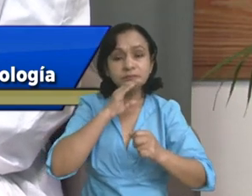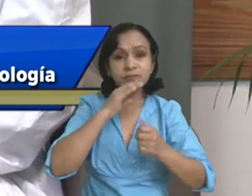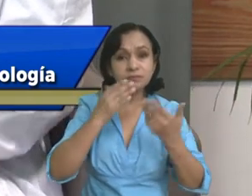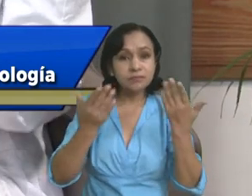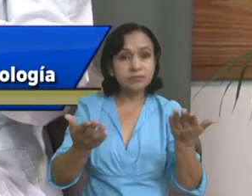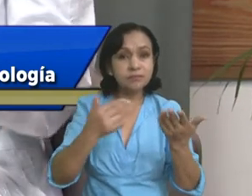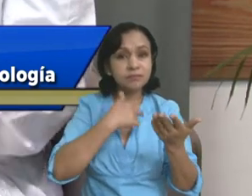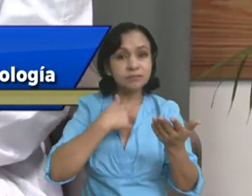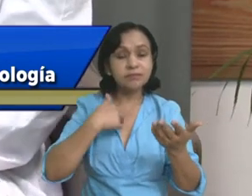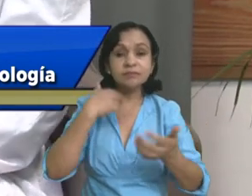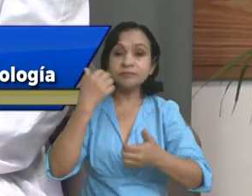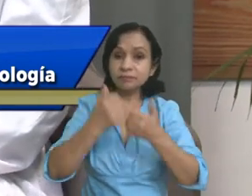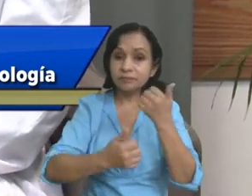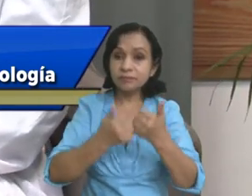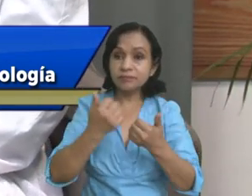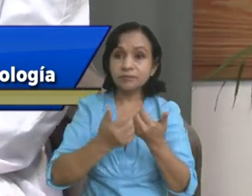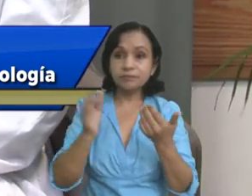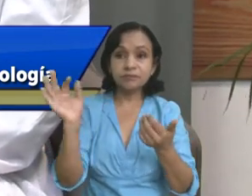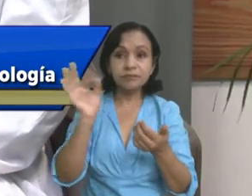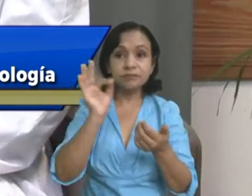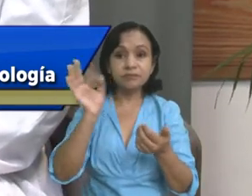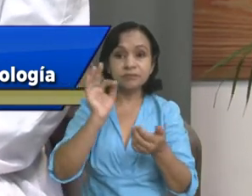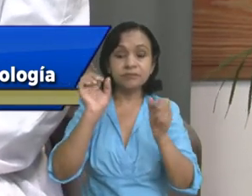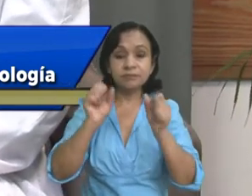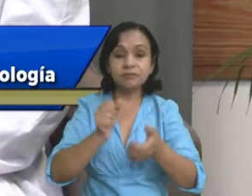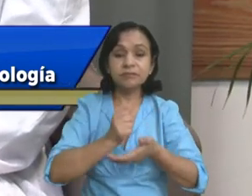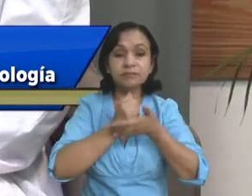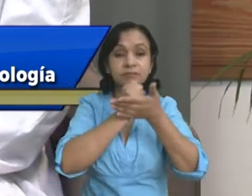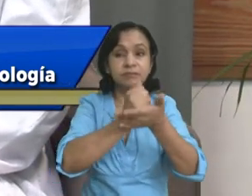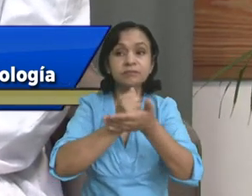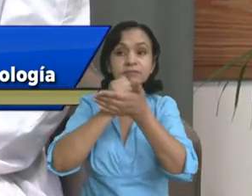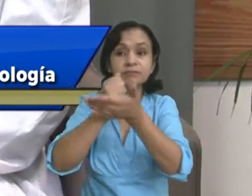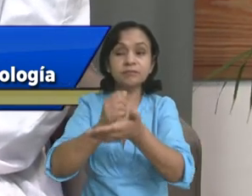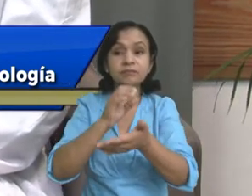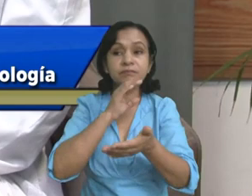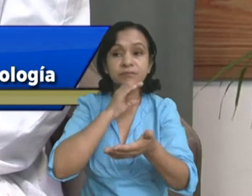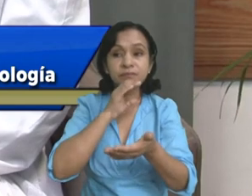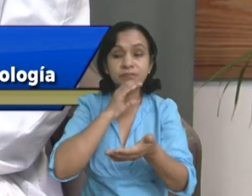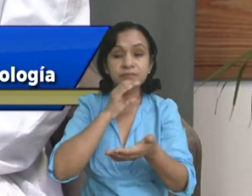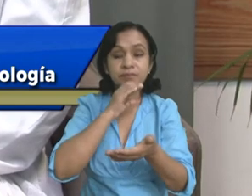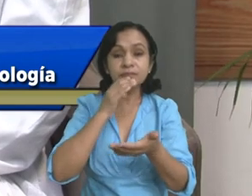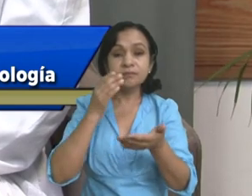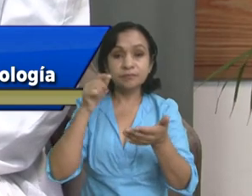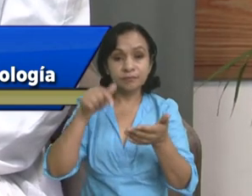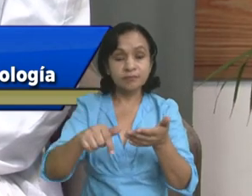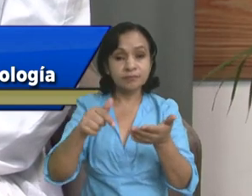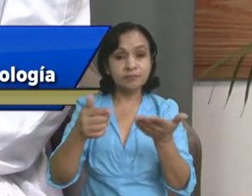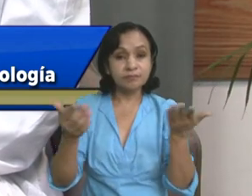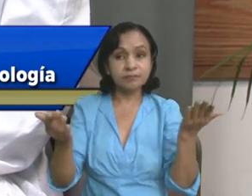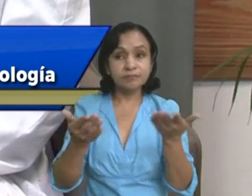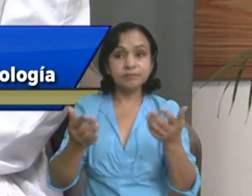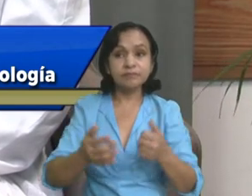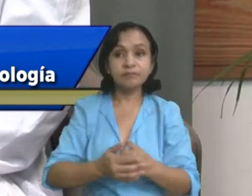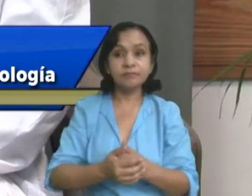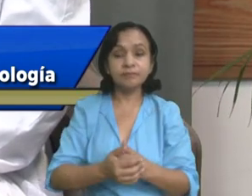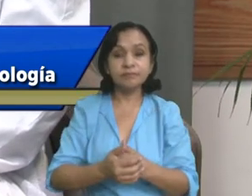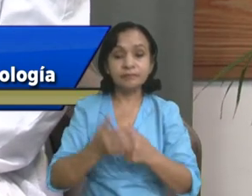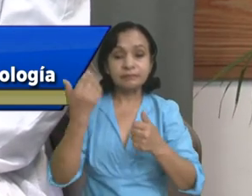afecta incluso la manera en que puede atender Cuba, ¿no?, la situación de